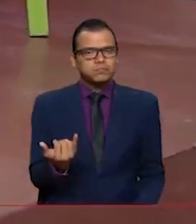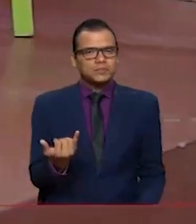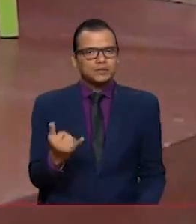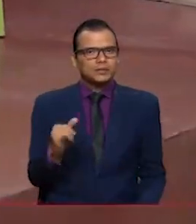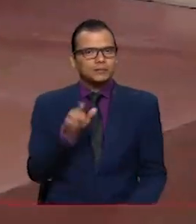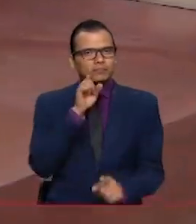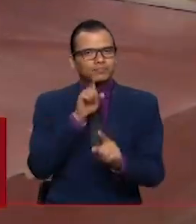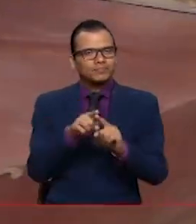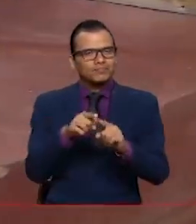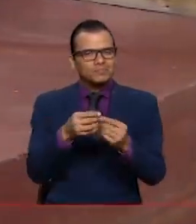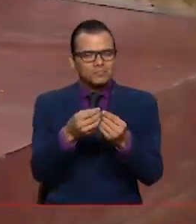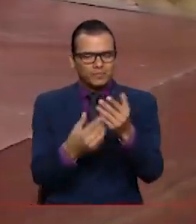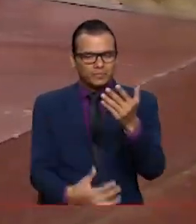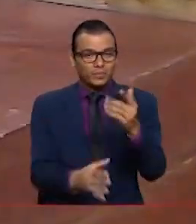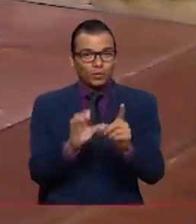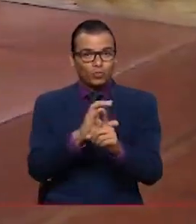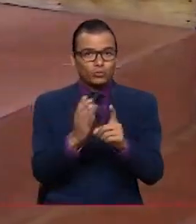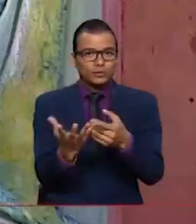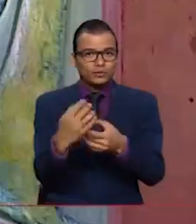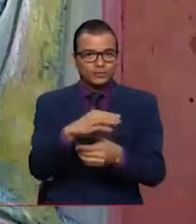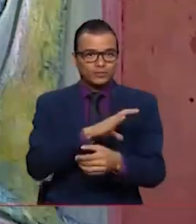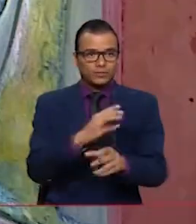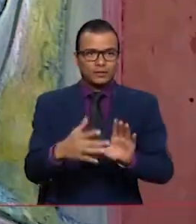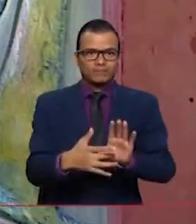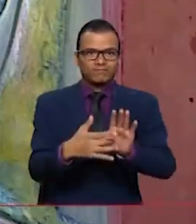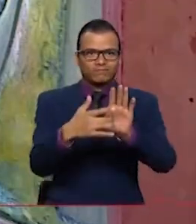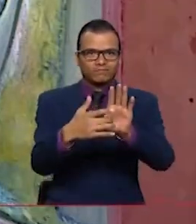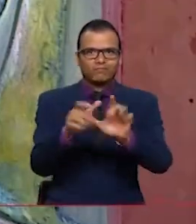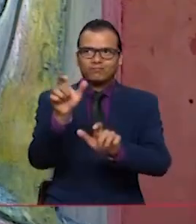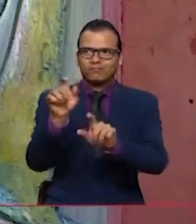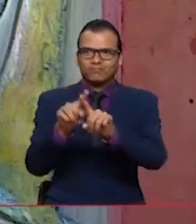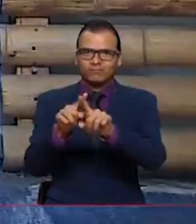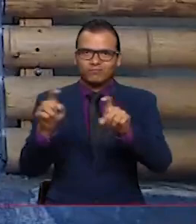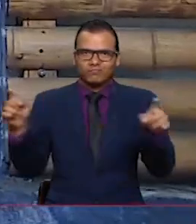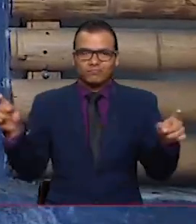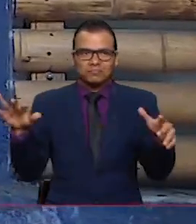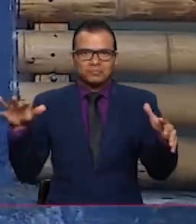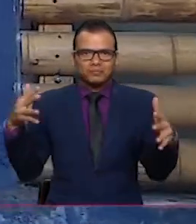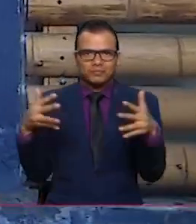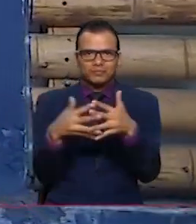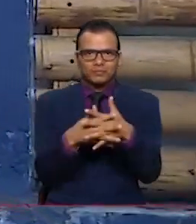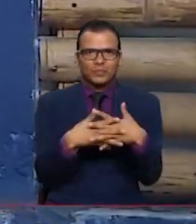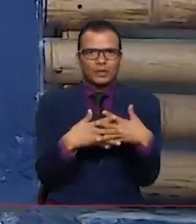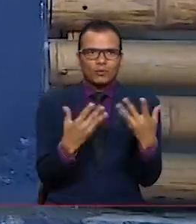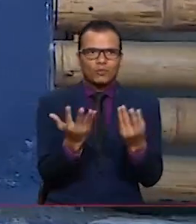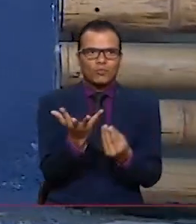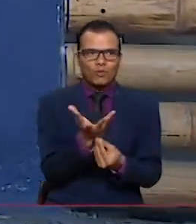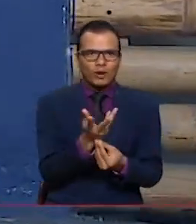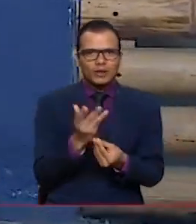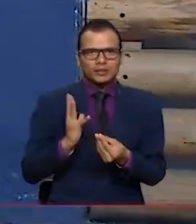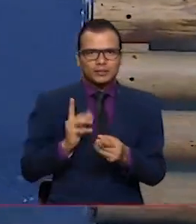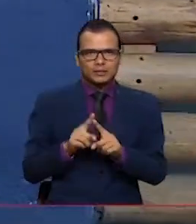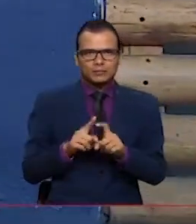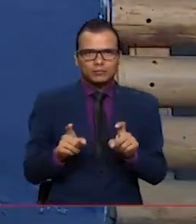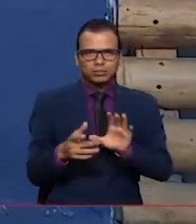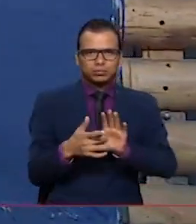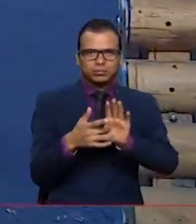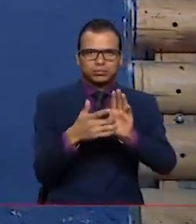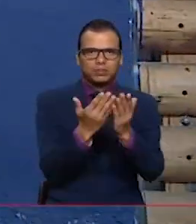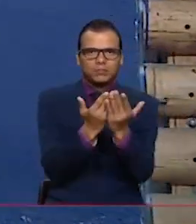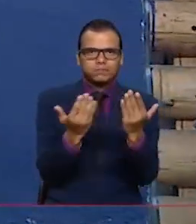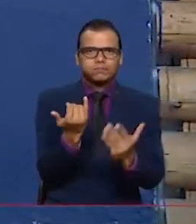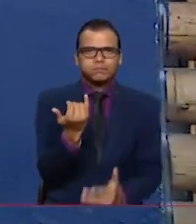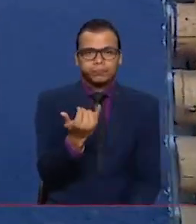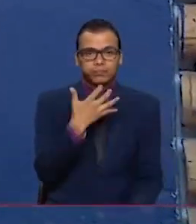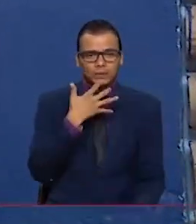la multiculturalidad de la capital del Valle para integrar a toda la ciudadanía a través de la exposición de diferentes obras. Sobre todo